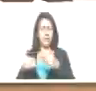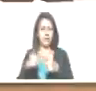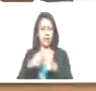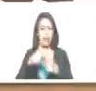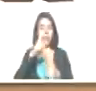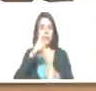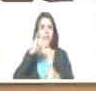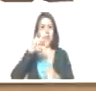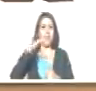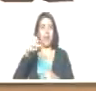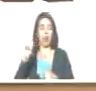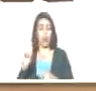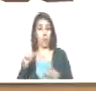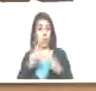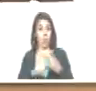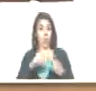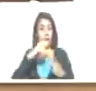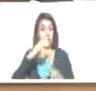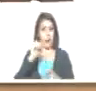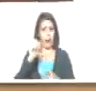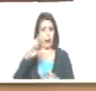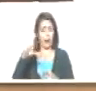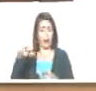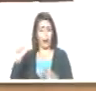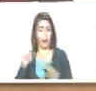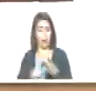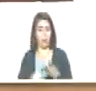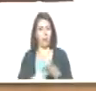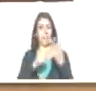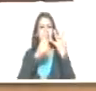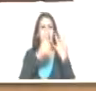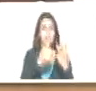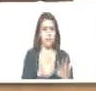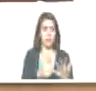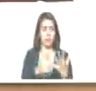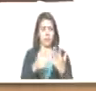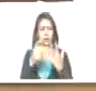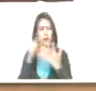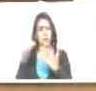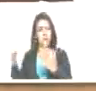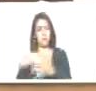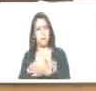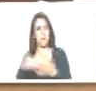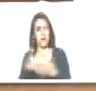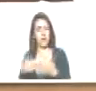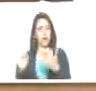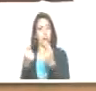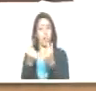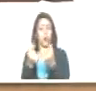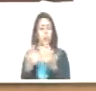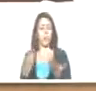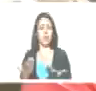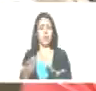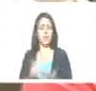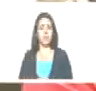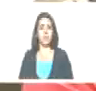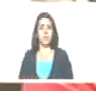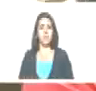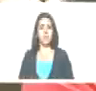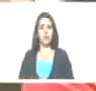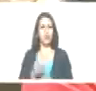Andrés Pérez, costaron 600 millones de bolívares. A la sazón,